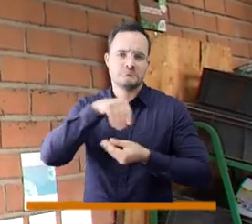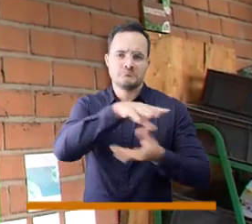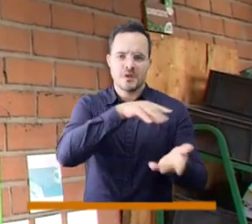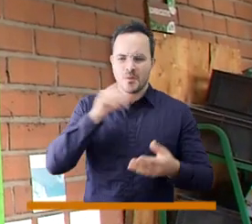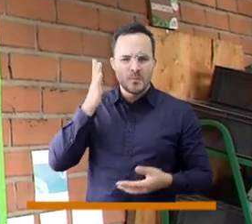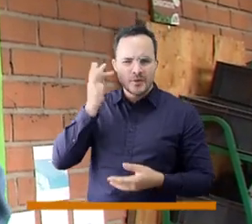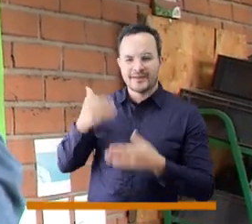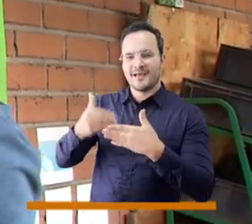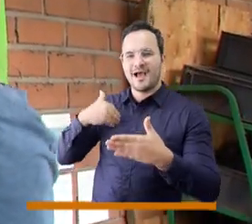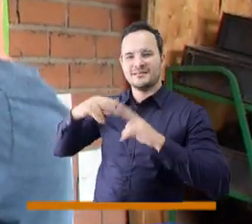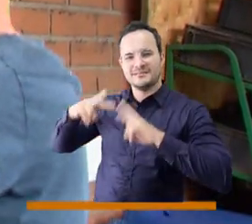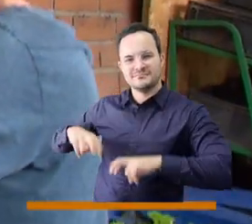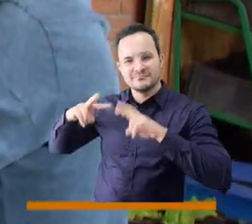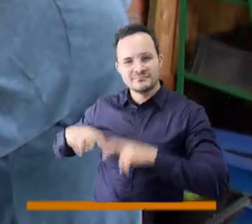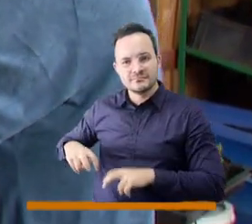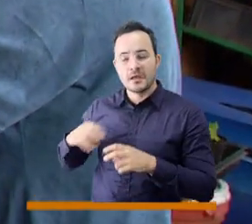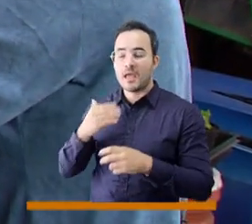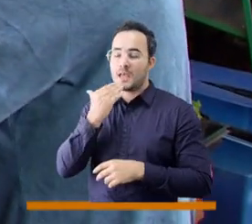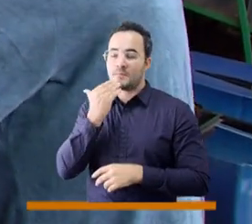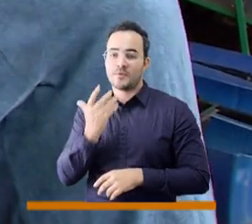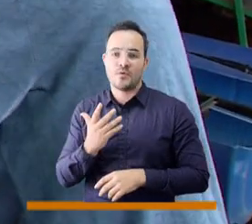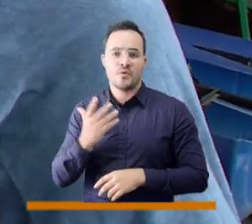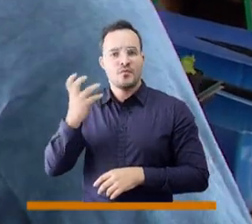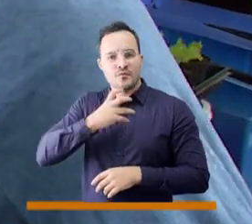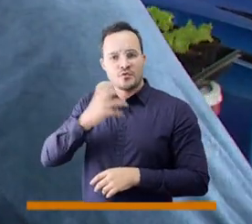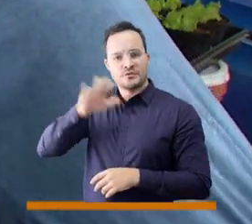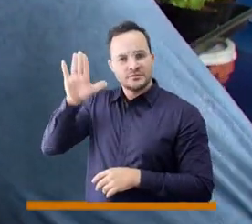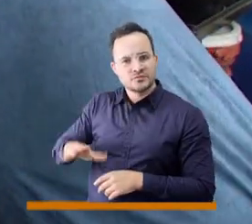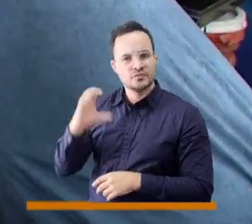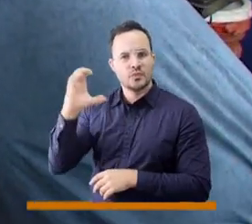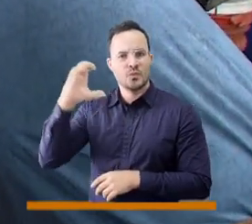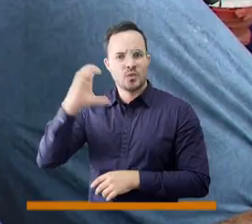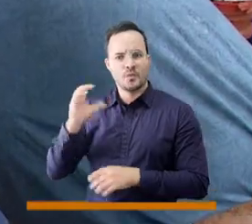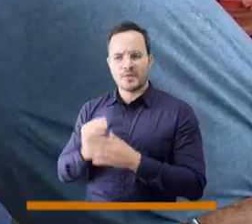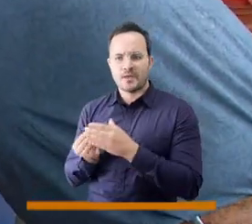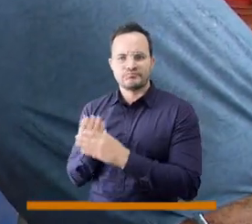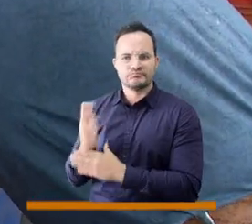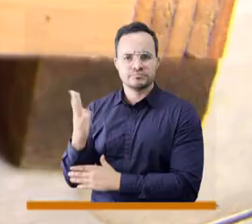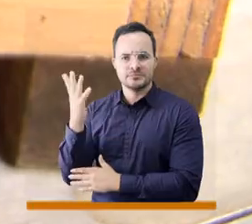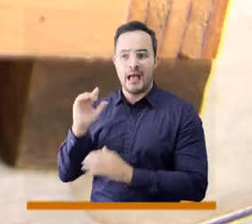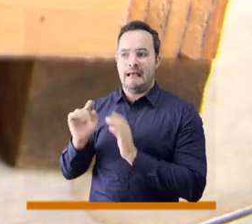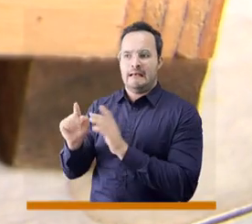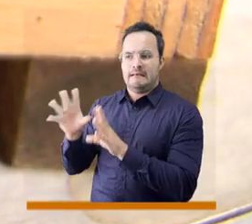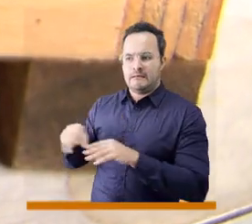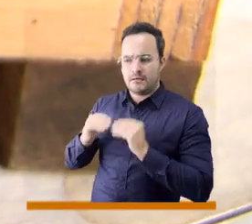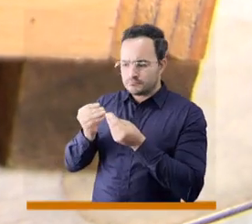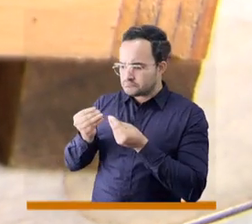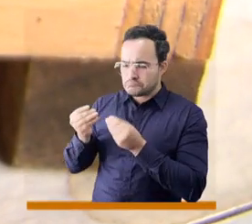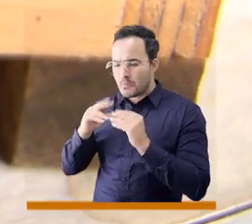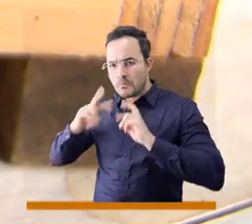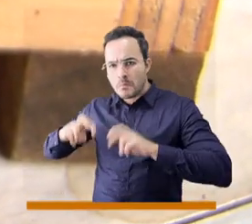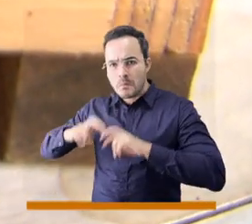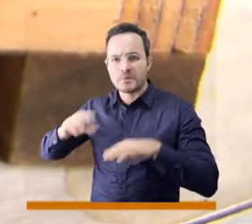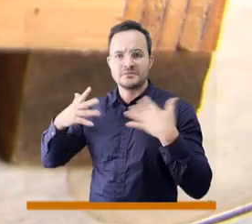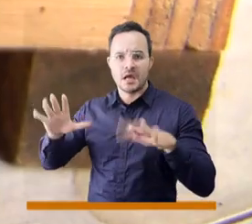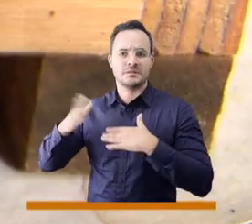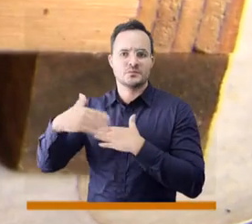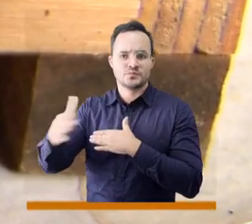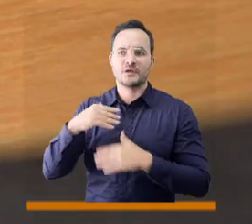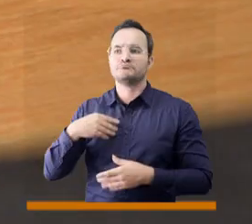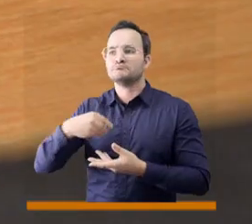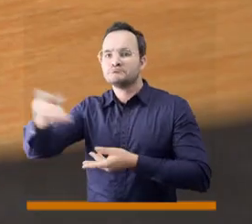una investigación en frutales nativos del país. Entonces hacemos la colección que van después para jardines